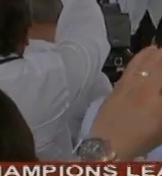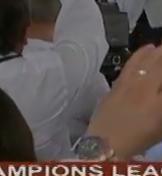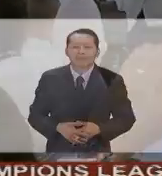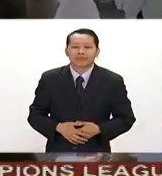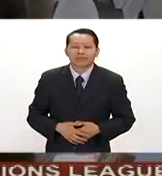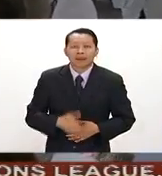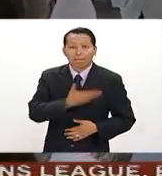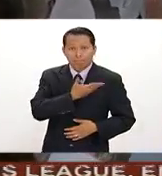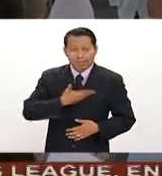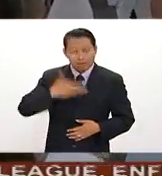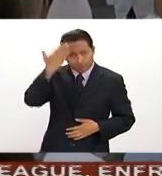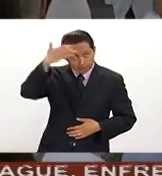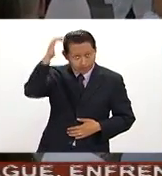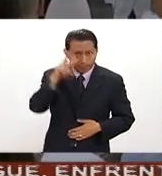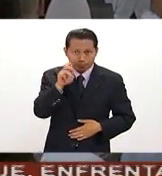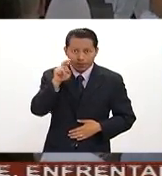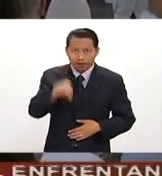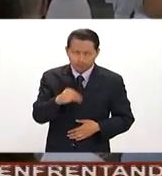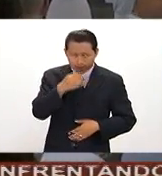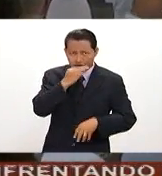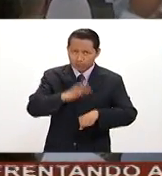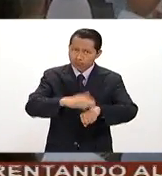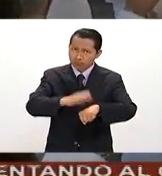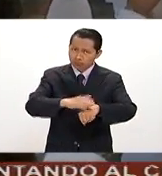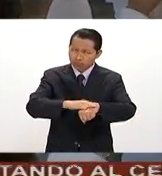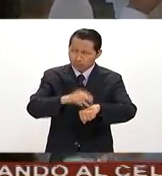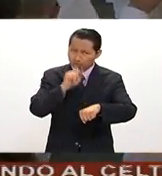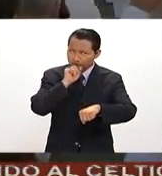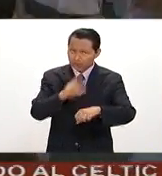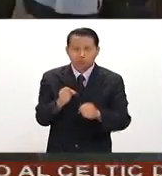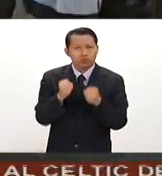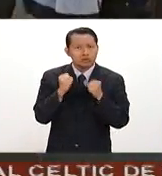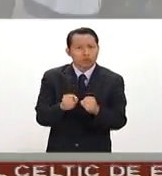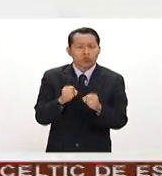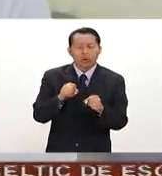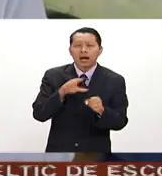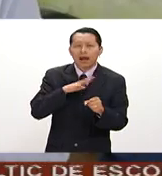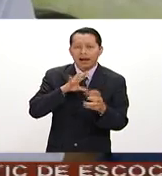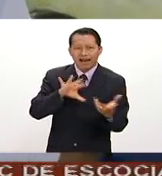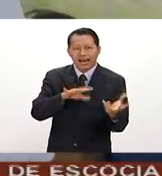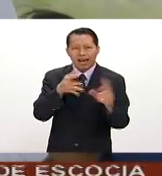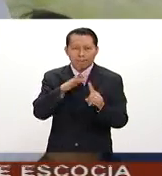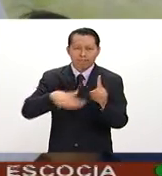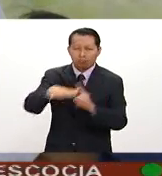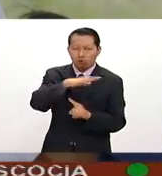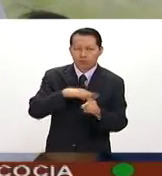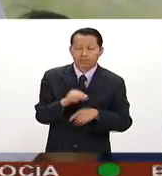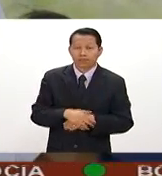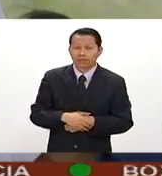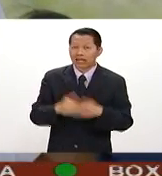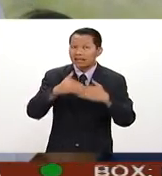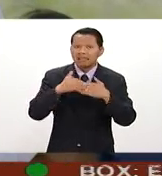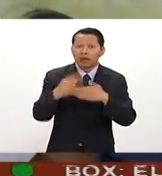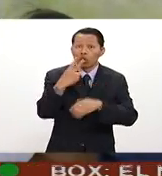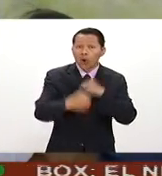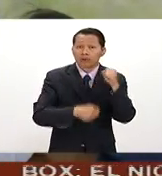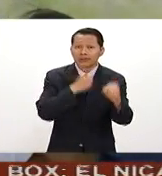El presidente Enrique Peña Nieto reitera su compromiso con el cambio climático. De aquí a 2 años, al